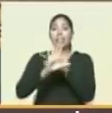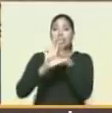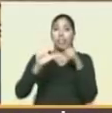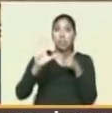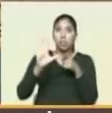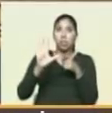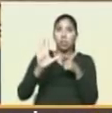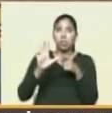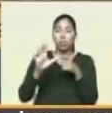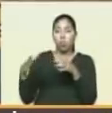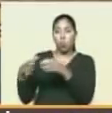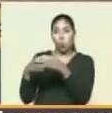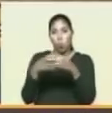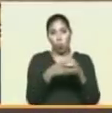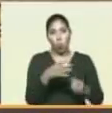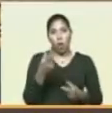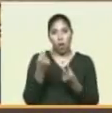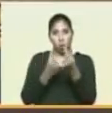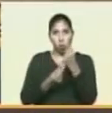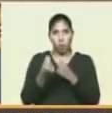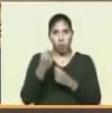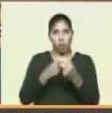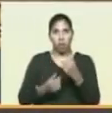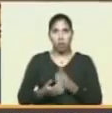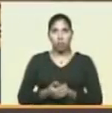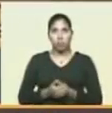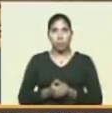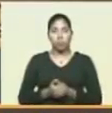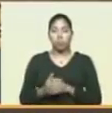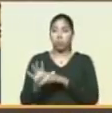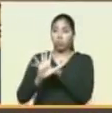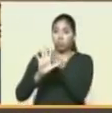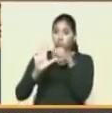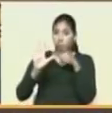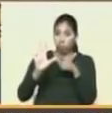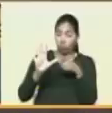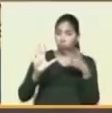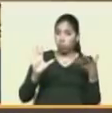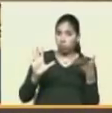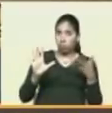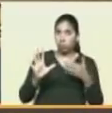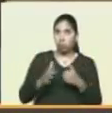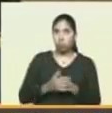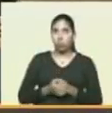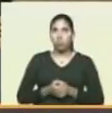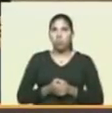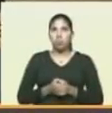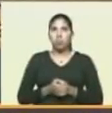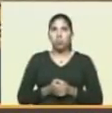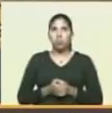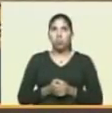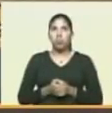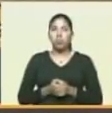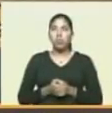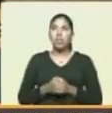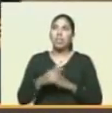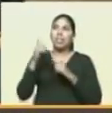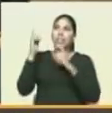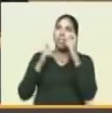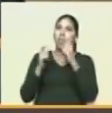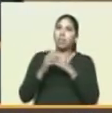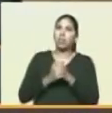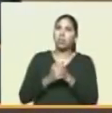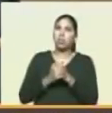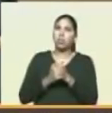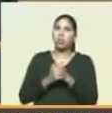5 grandes sectores de la economía. Y en esos 5 grandes sectores de la economía, Chávez reflejaba allí donde el